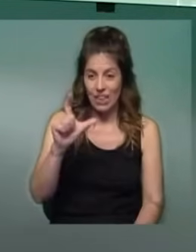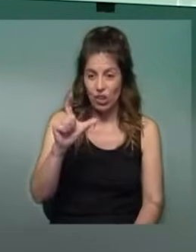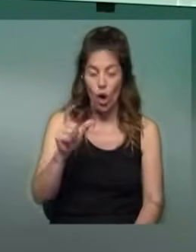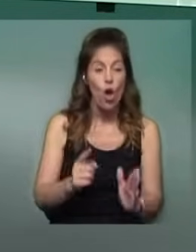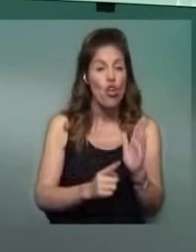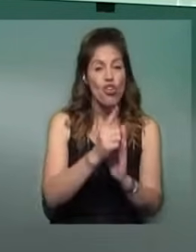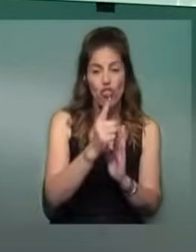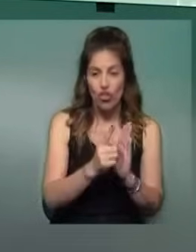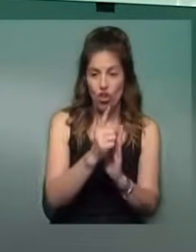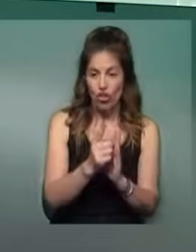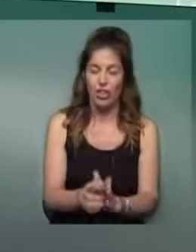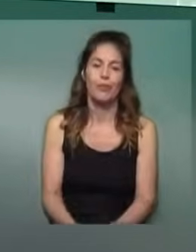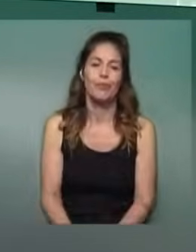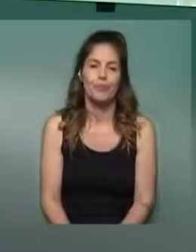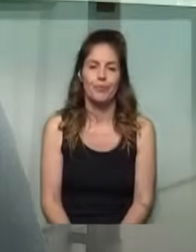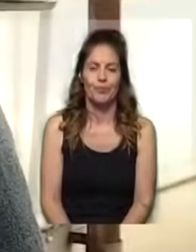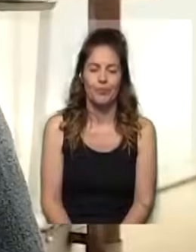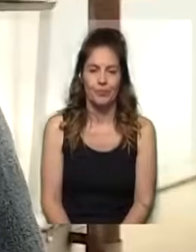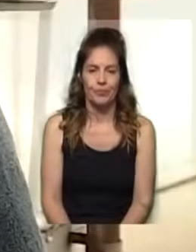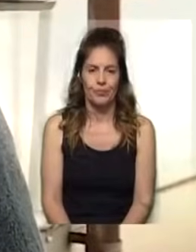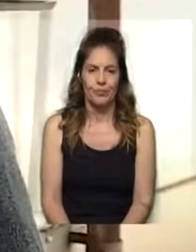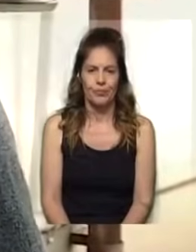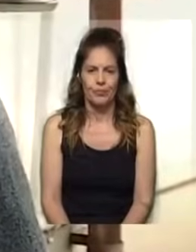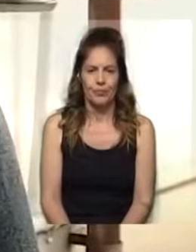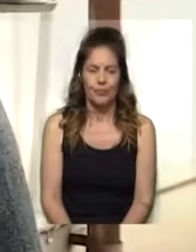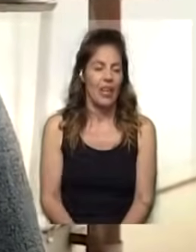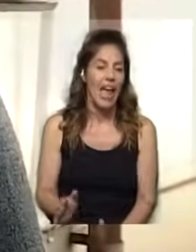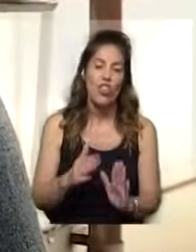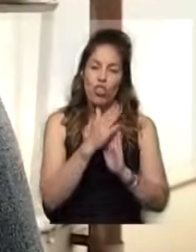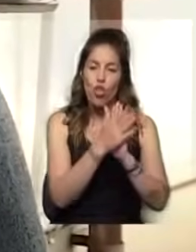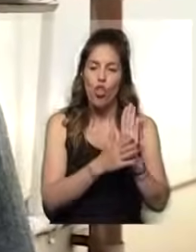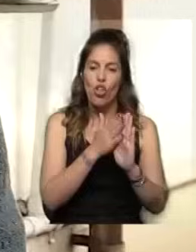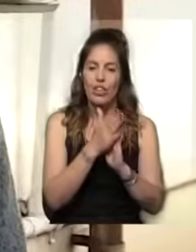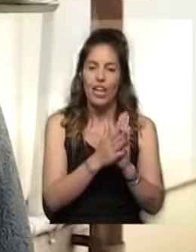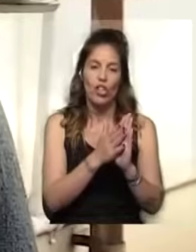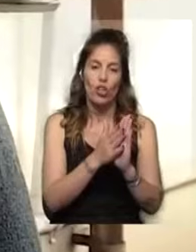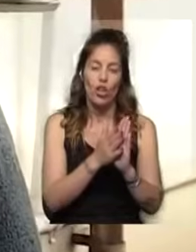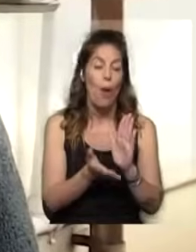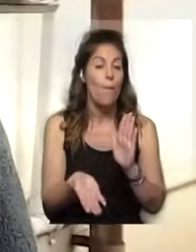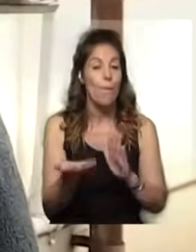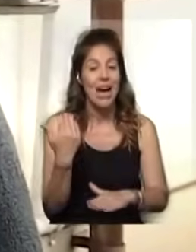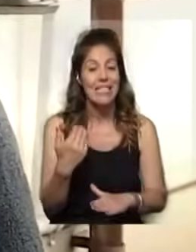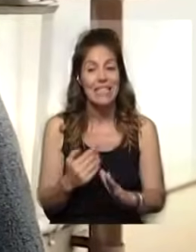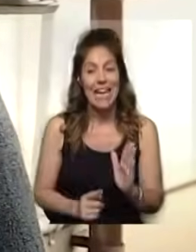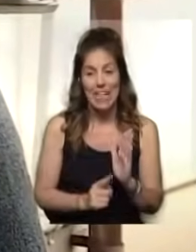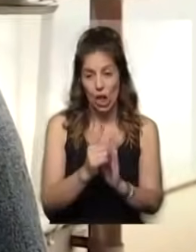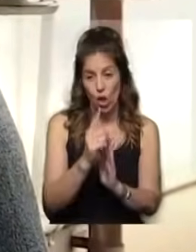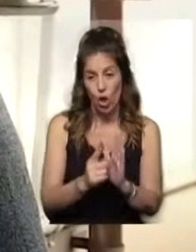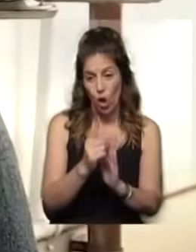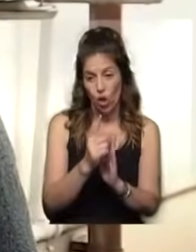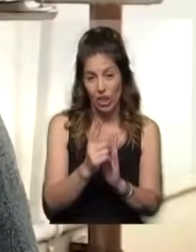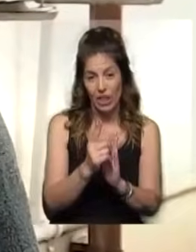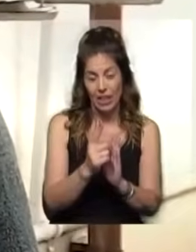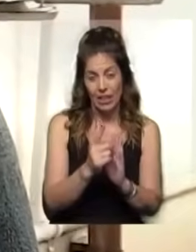en el norte del territorio nacional en todo el territorio nacional pero se va a acentuar sobre todo en el norte del